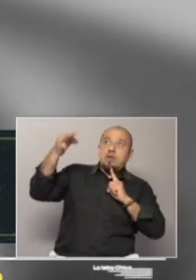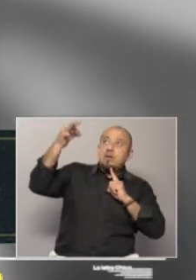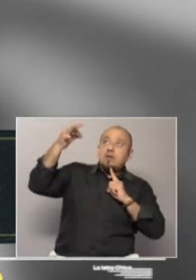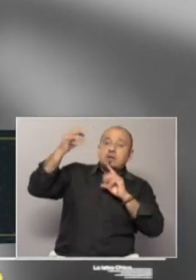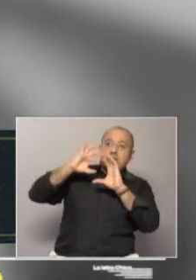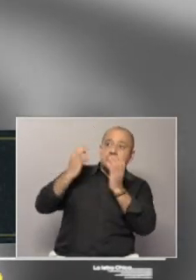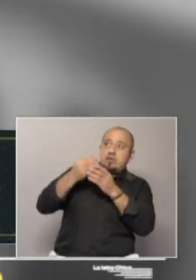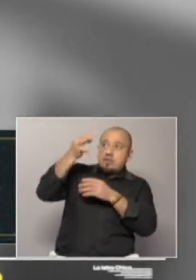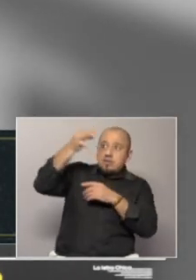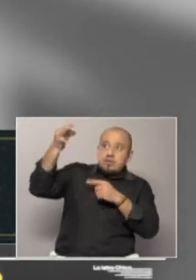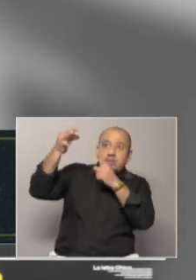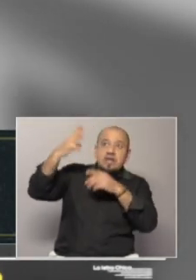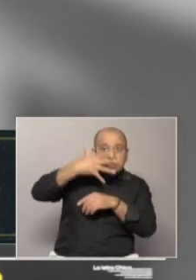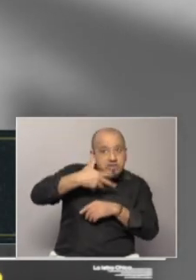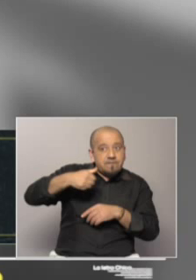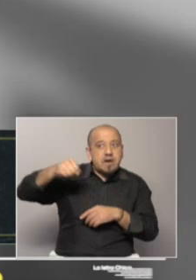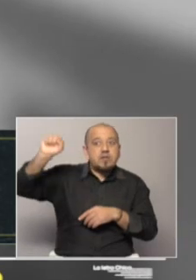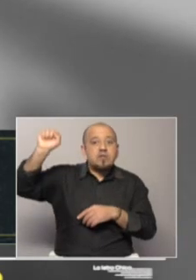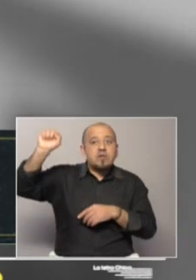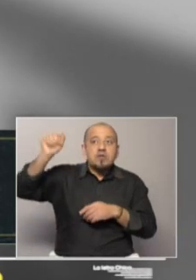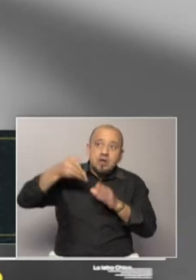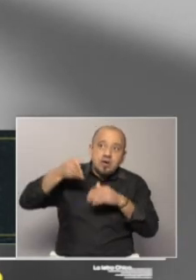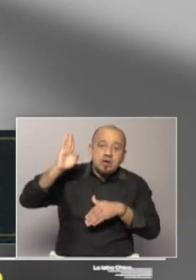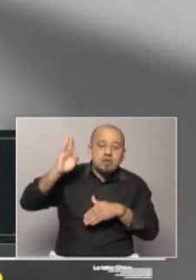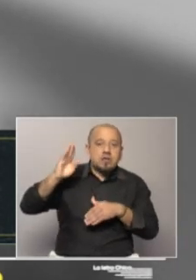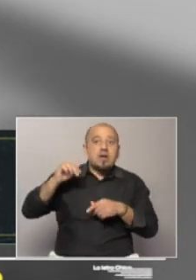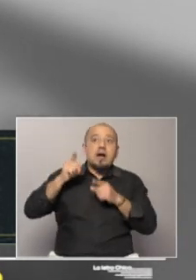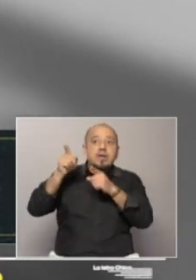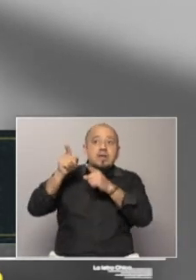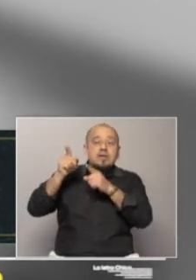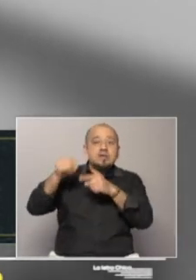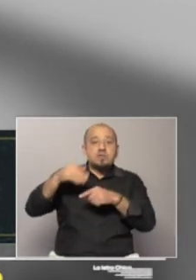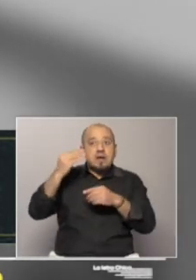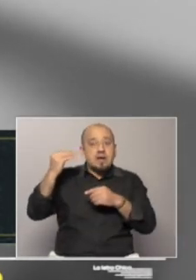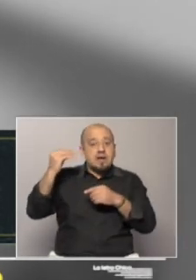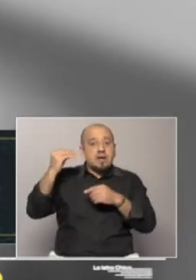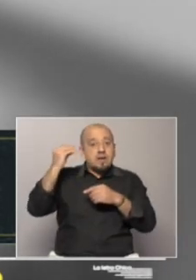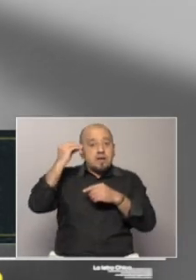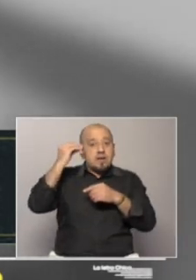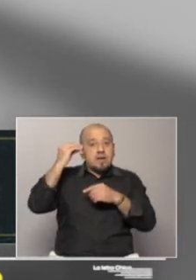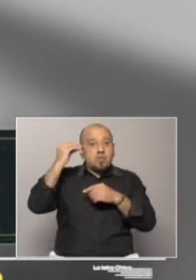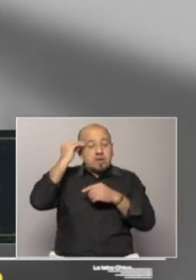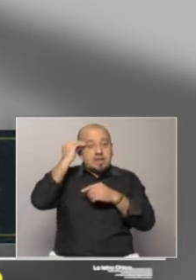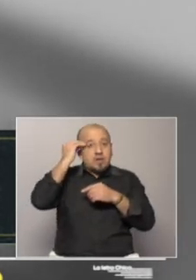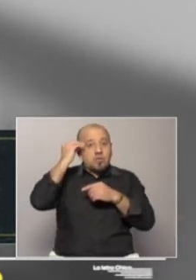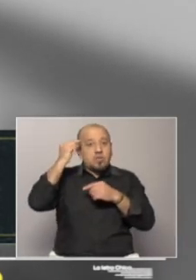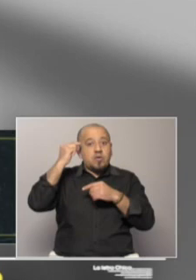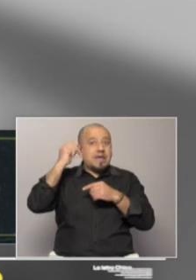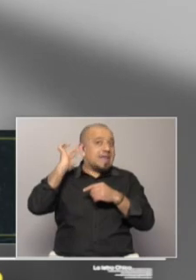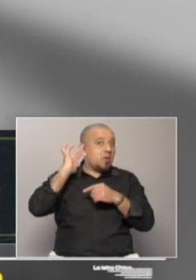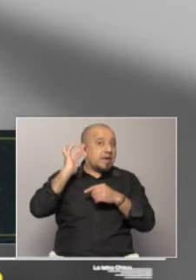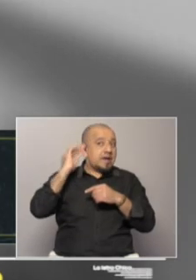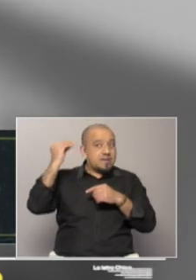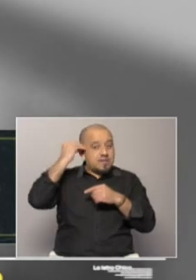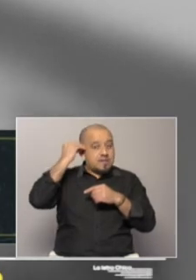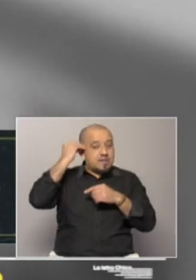Pero... para llevarnos a todos a la cumbrecita. Prepárate. Donde se nos va a insertar un radiotransmisor en las orejas